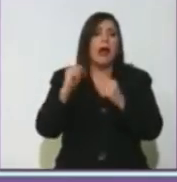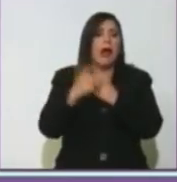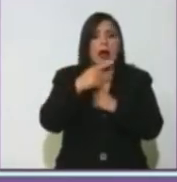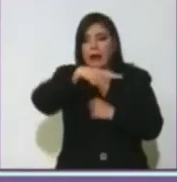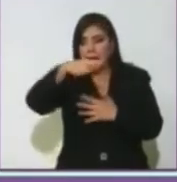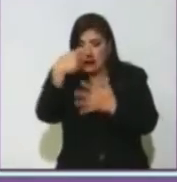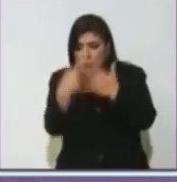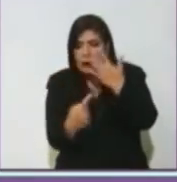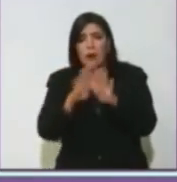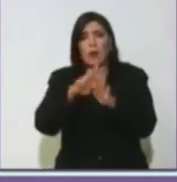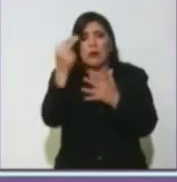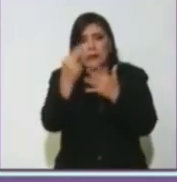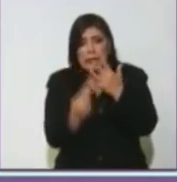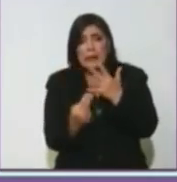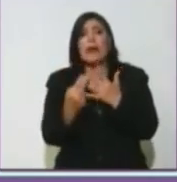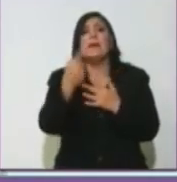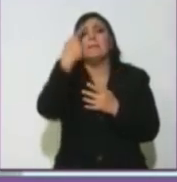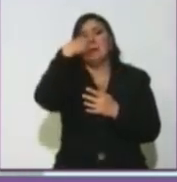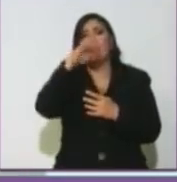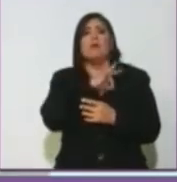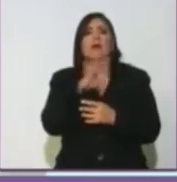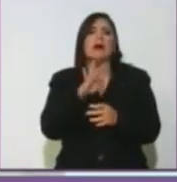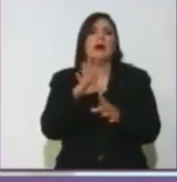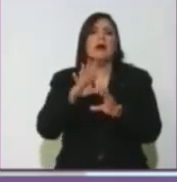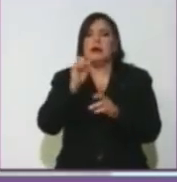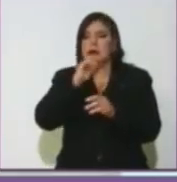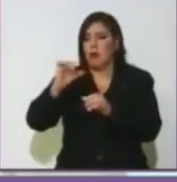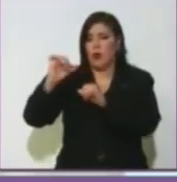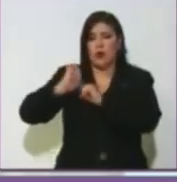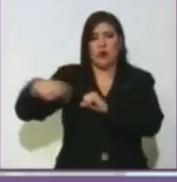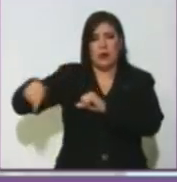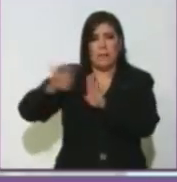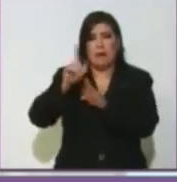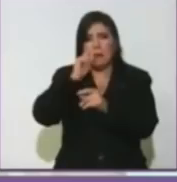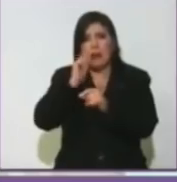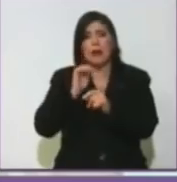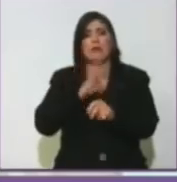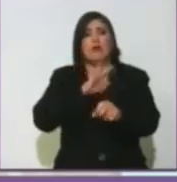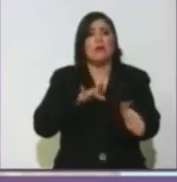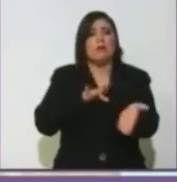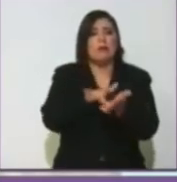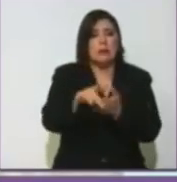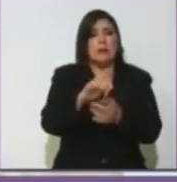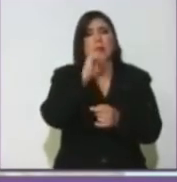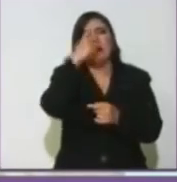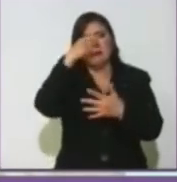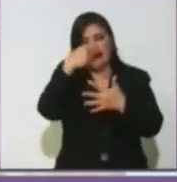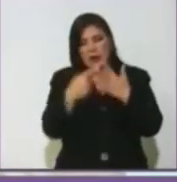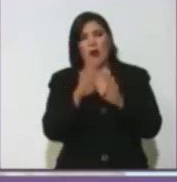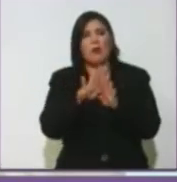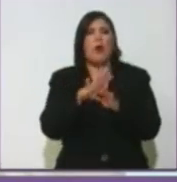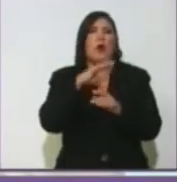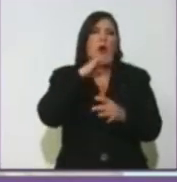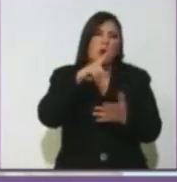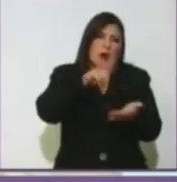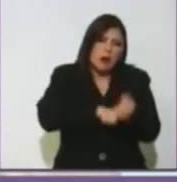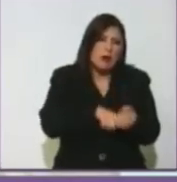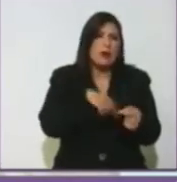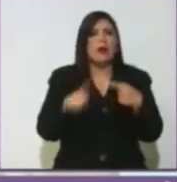necesidades apoyado por un convención a la policía que le responda sobre corrupción sobre